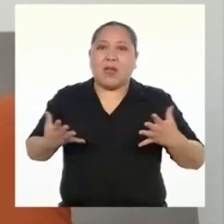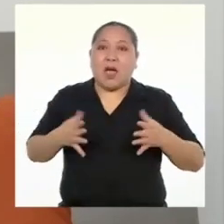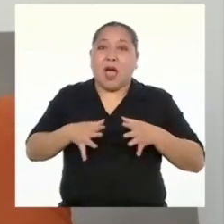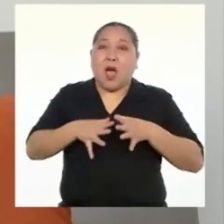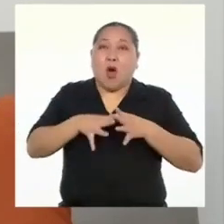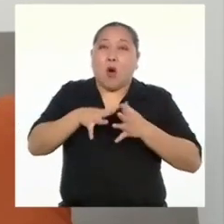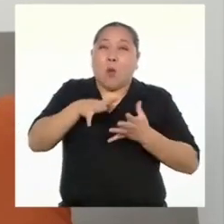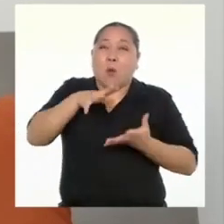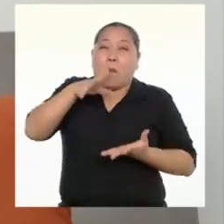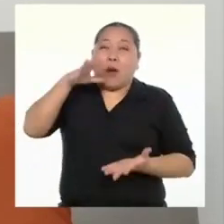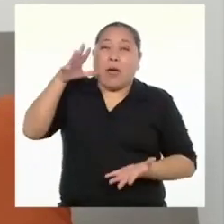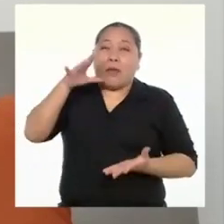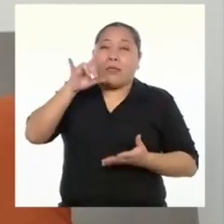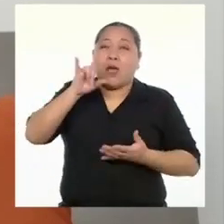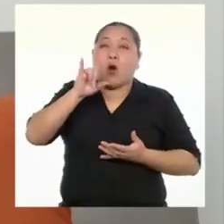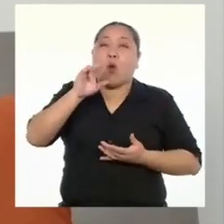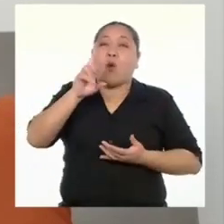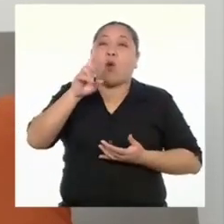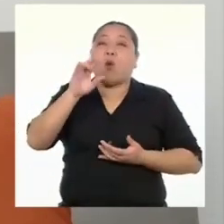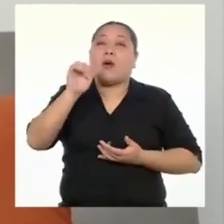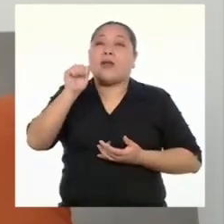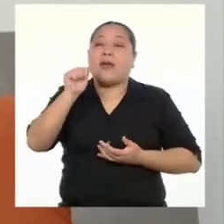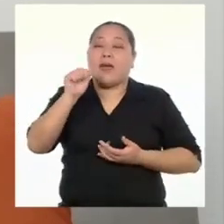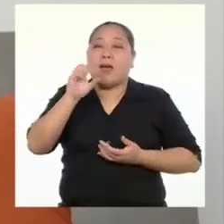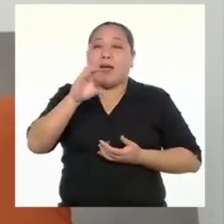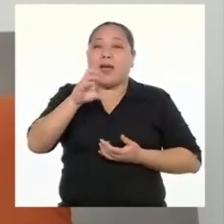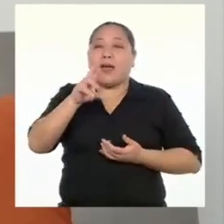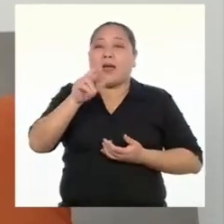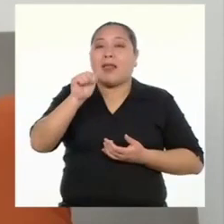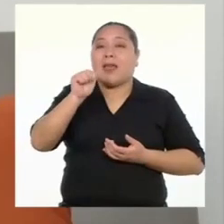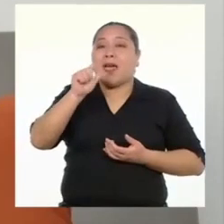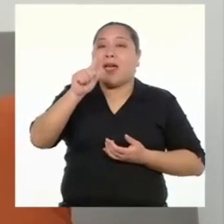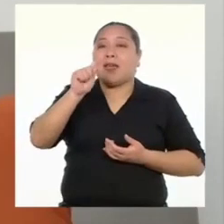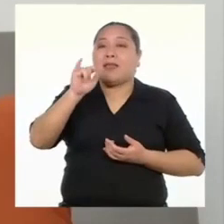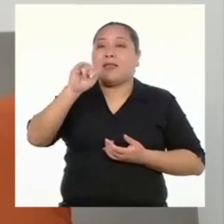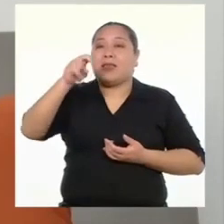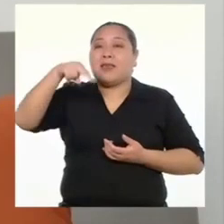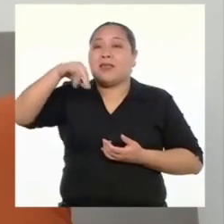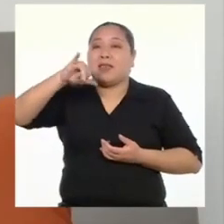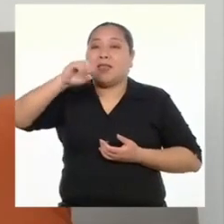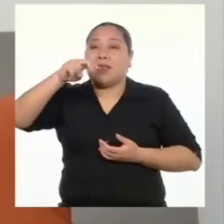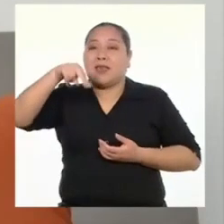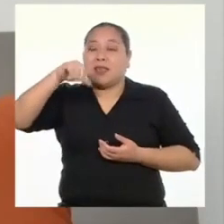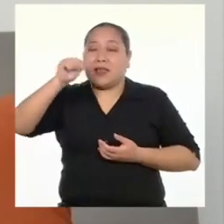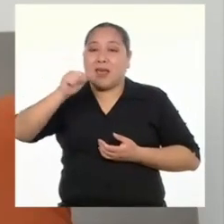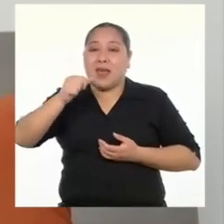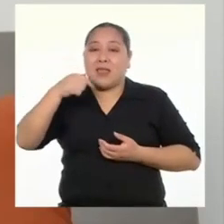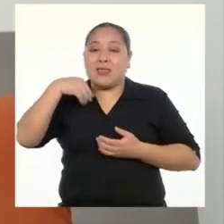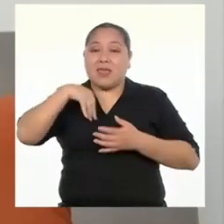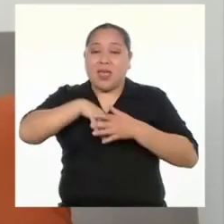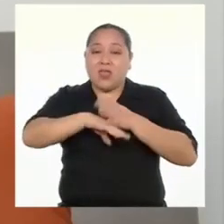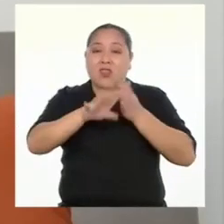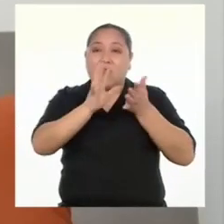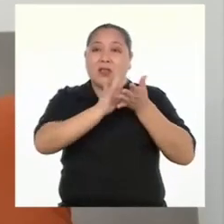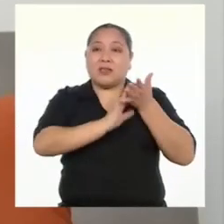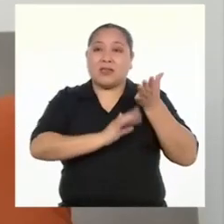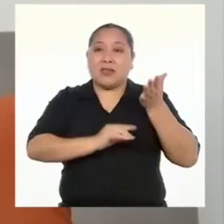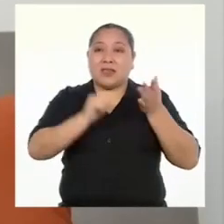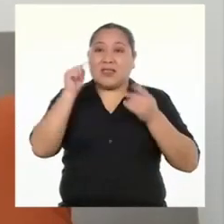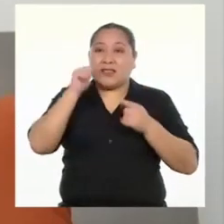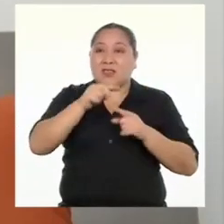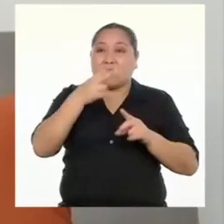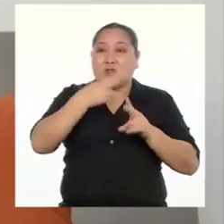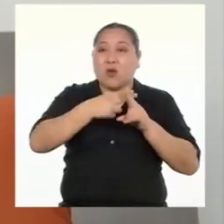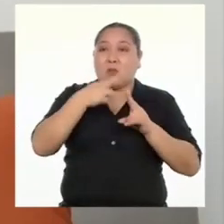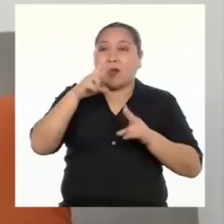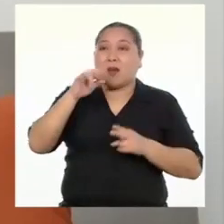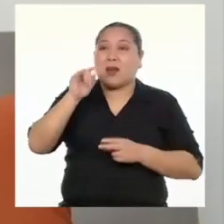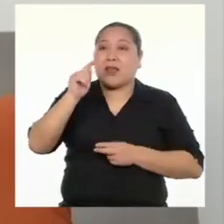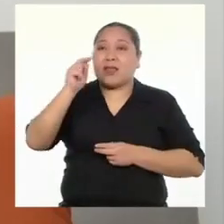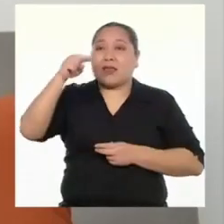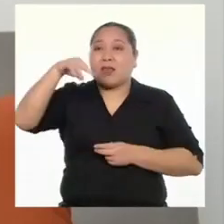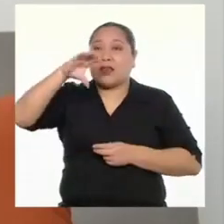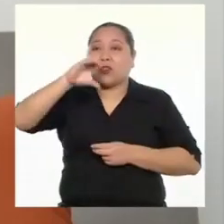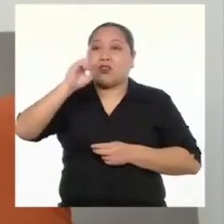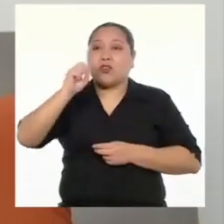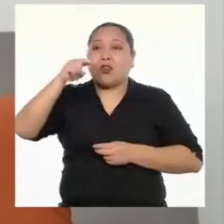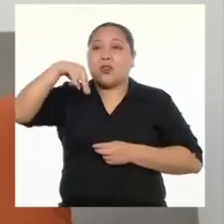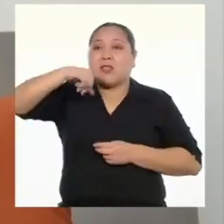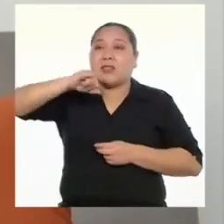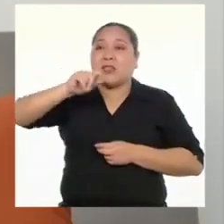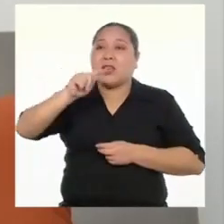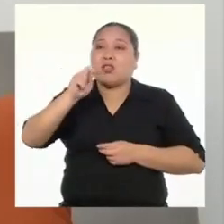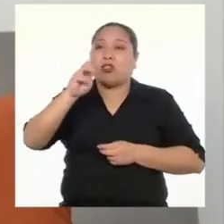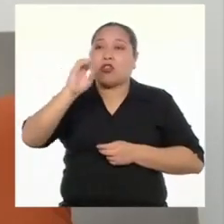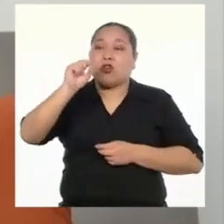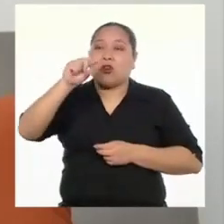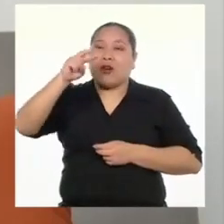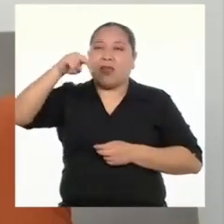urea y la creatinina en sangre, y a ello le llamamos retención nitrogenada, produciendo en las personas alteraciones